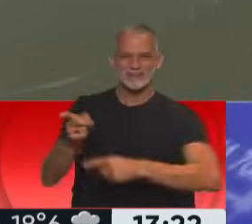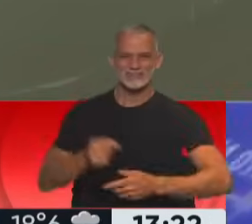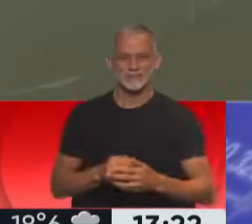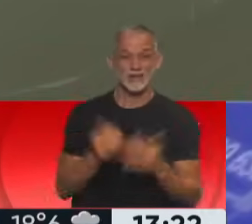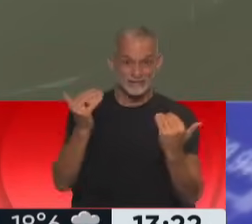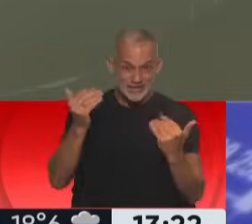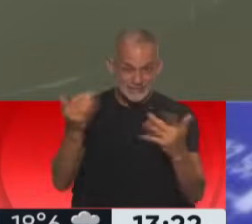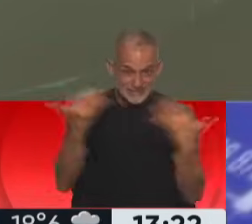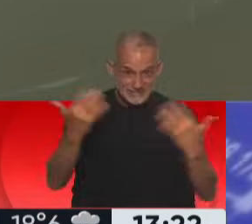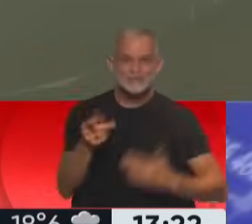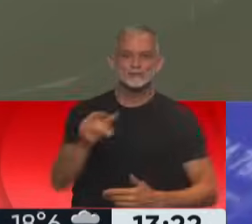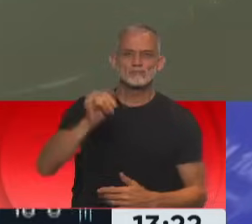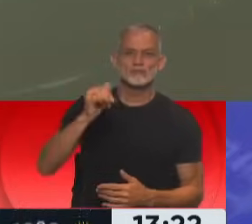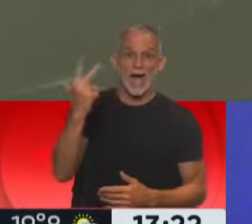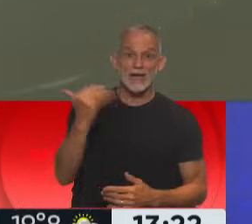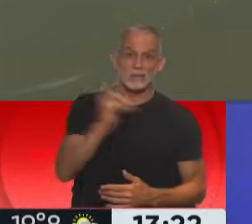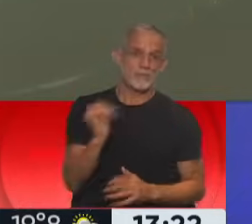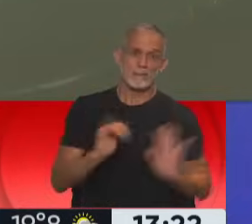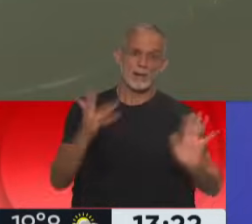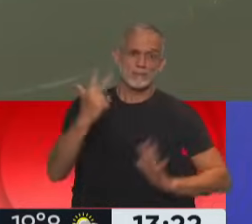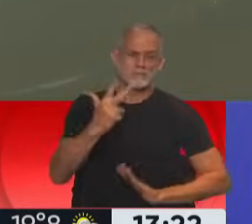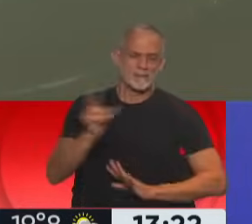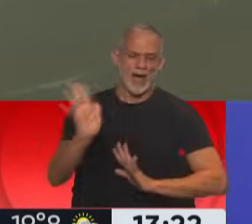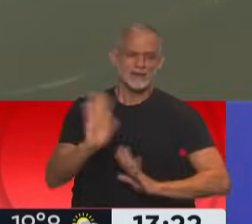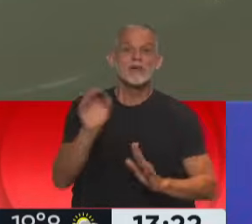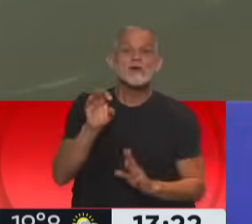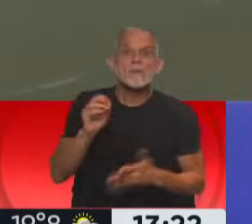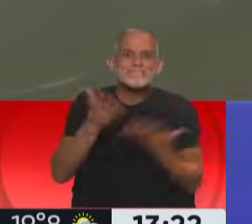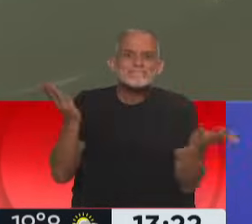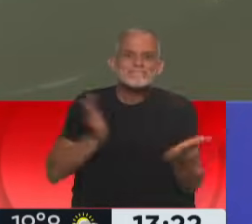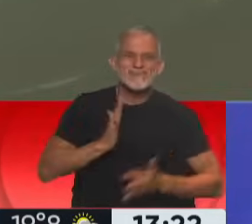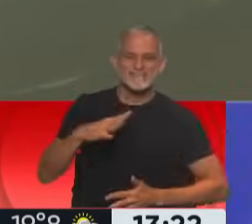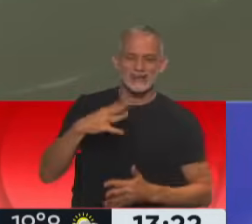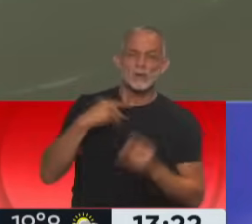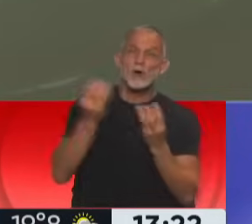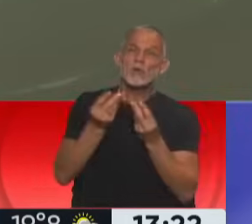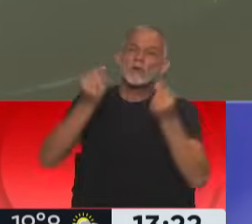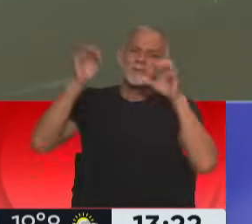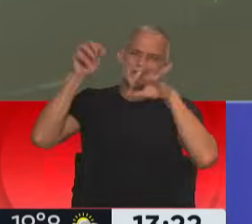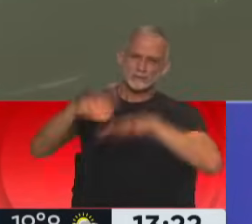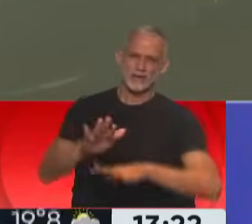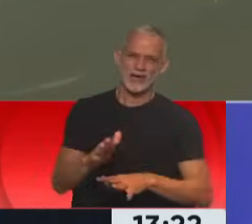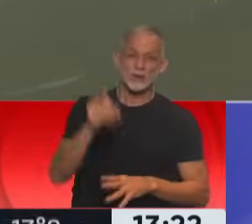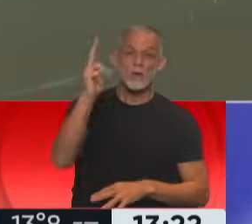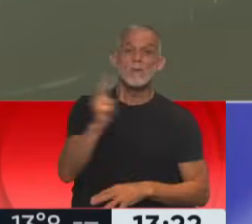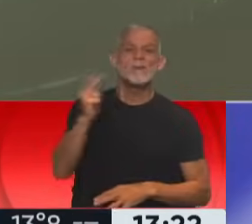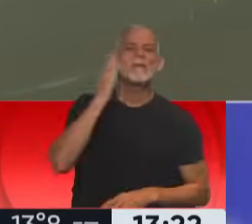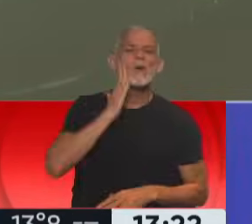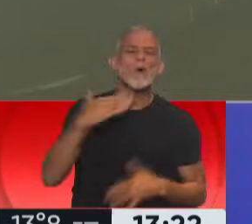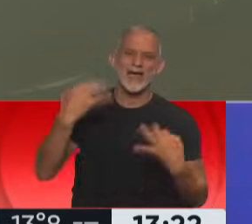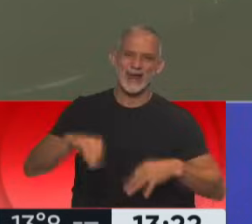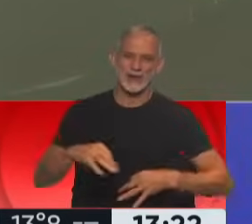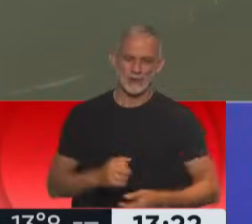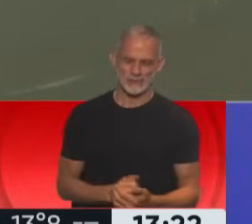¿Feliz, señora? Tenemos papa. Esperemos el nombre. El Espíritu Santo va a mandar un papa bueno. Como